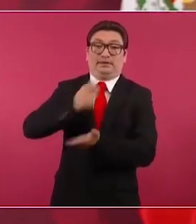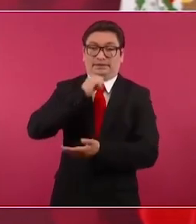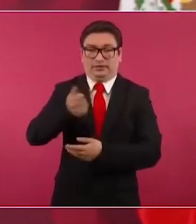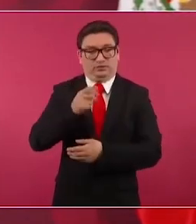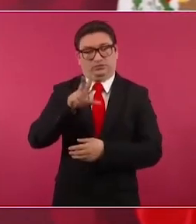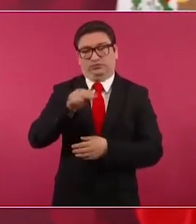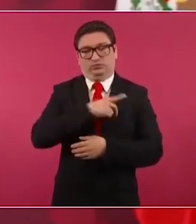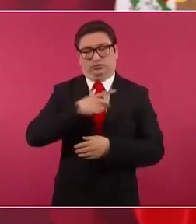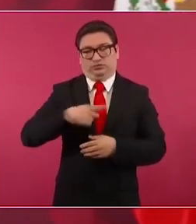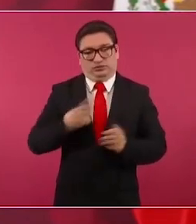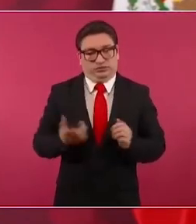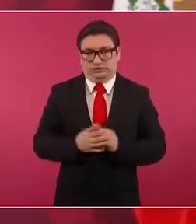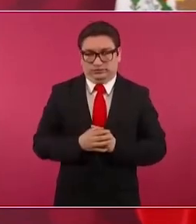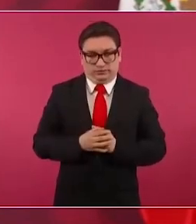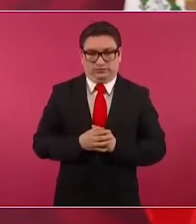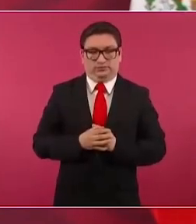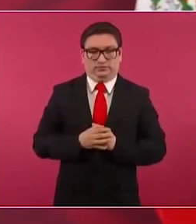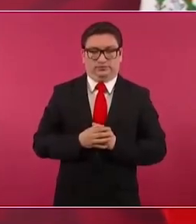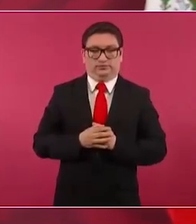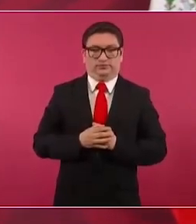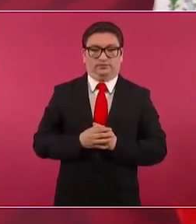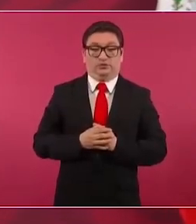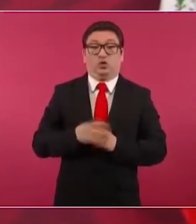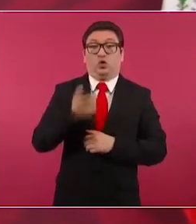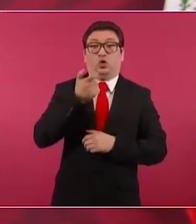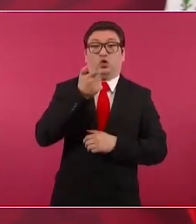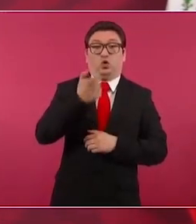siempre y cuando no haya devolución